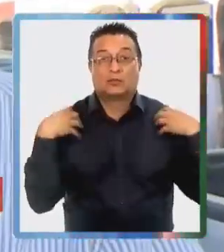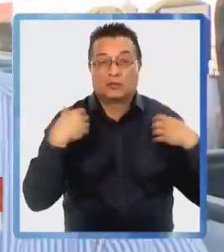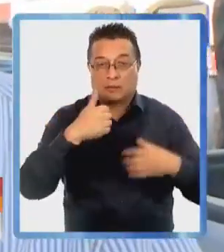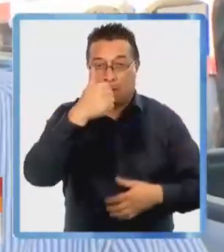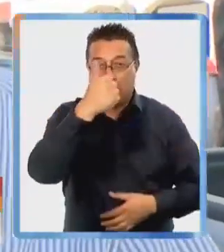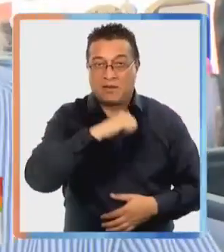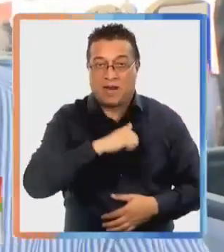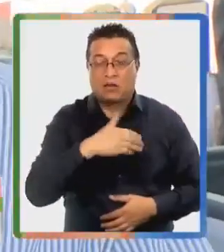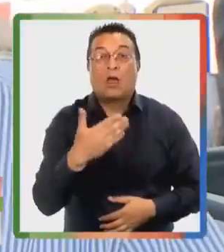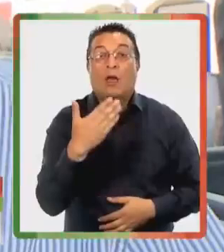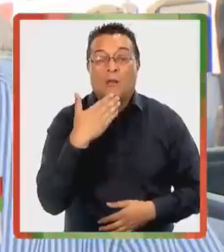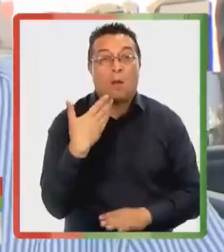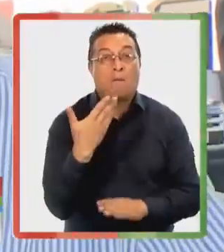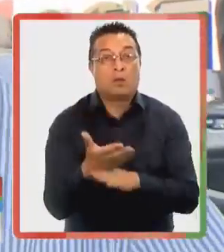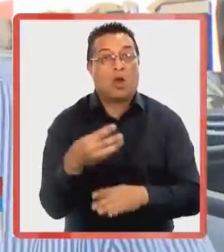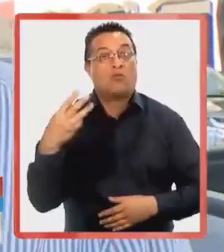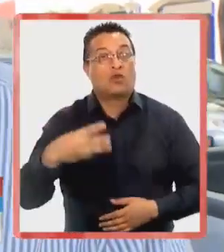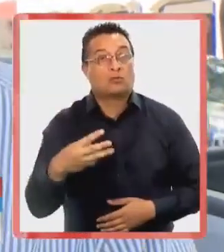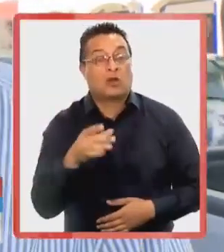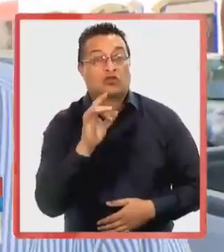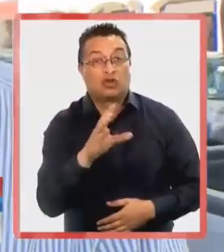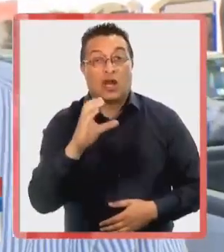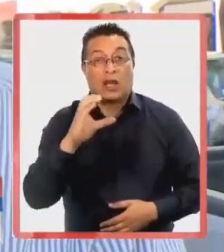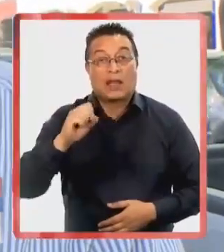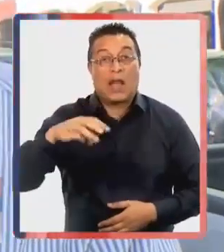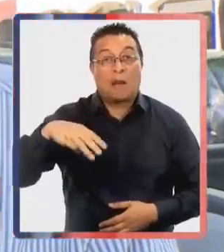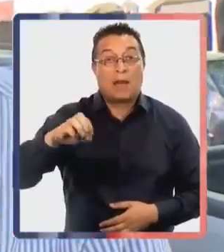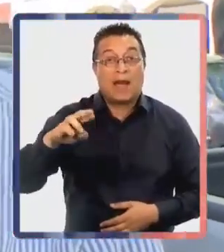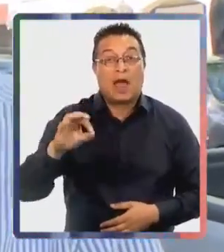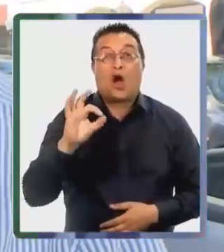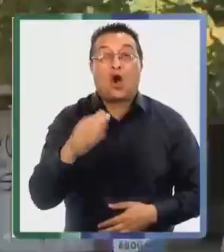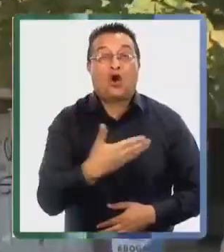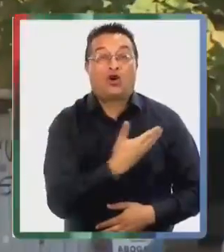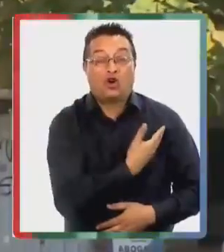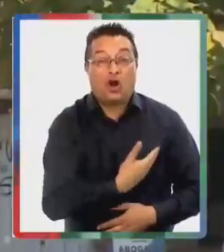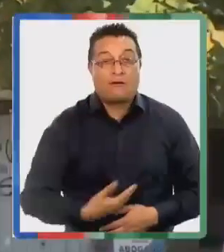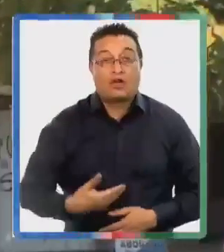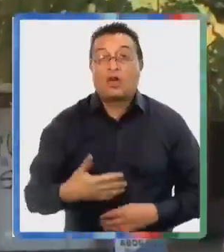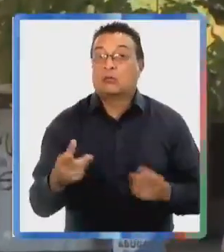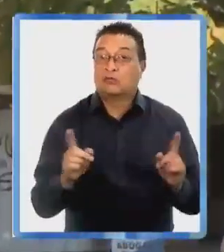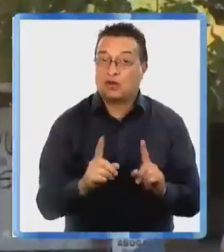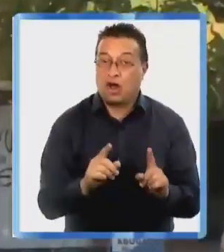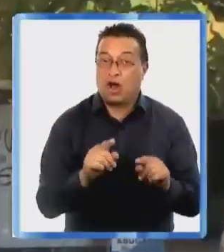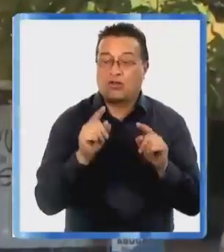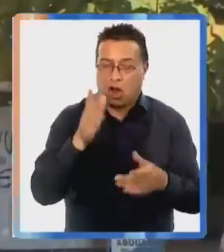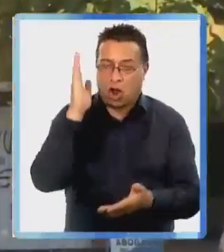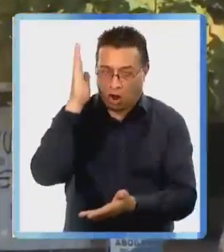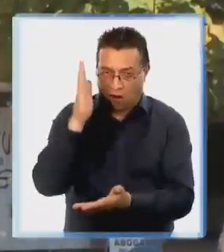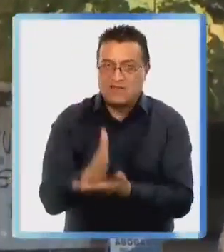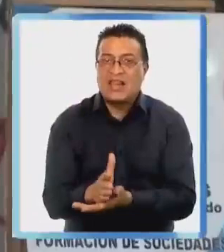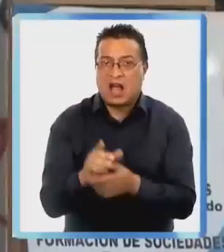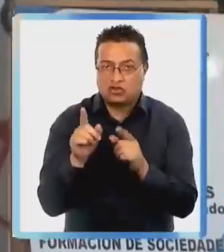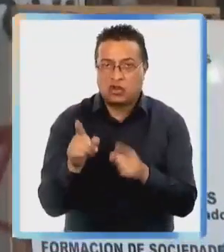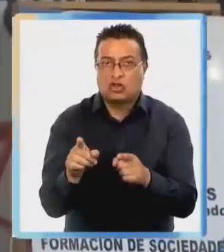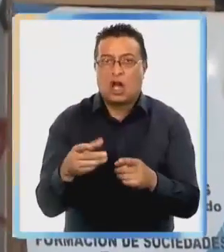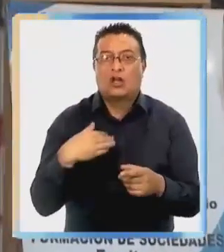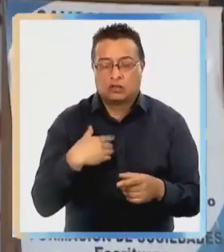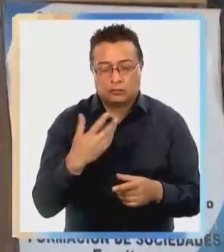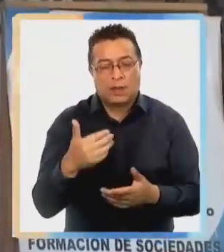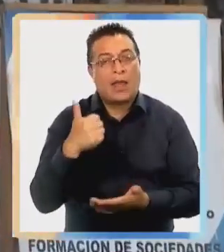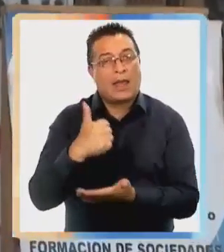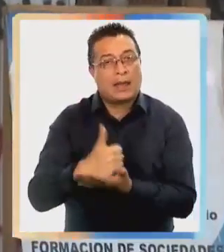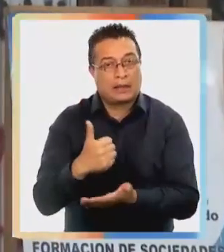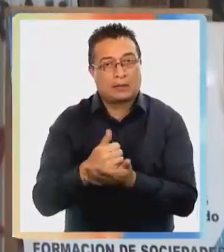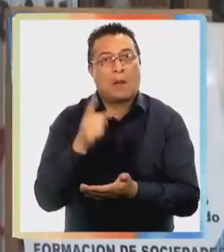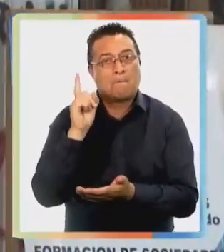podemos pedírselo a la municipalidad, a la Cámara o al gobierno que lo haga. Yo creo que es una obligación y yo estaría porque el alcalde saque una